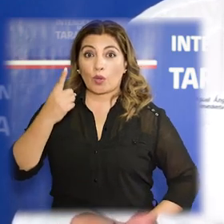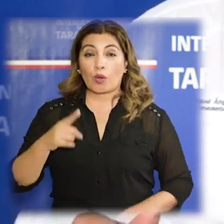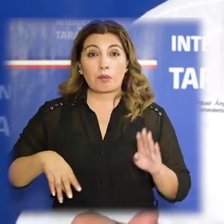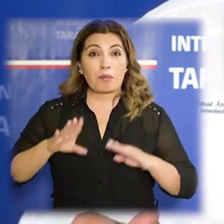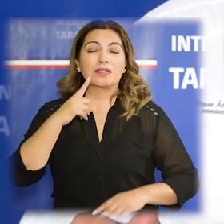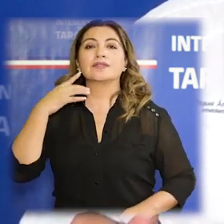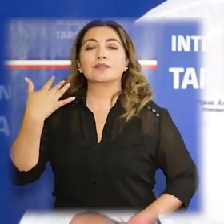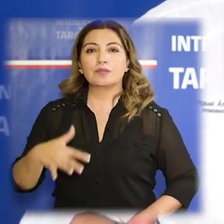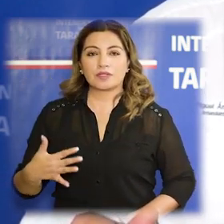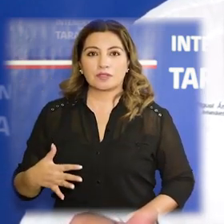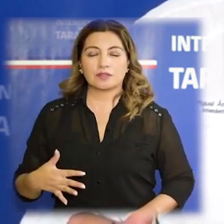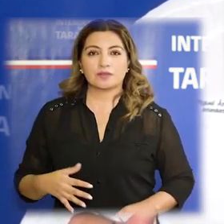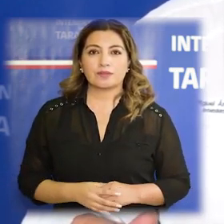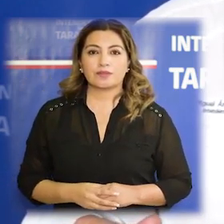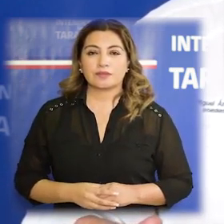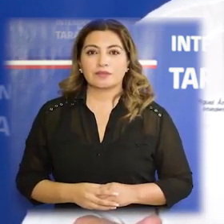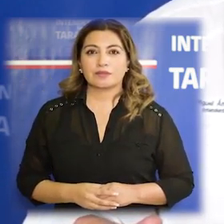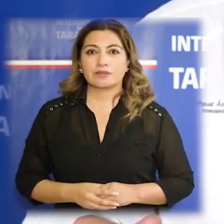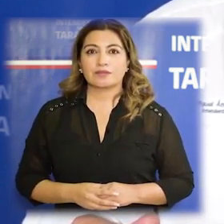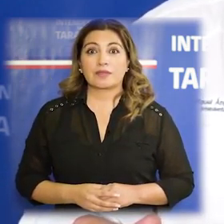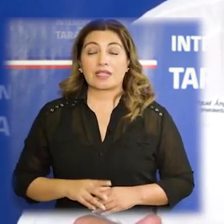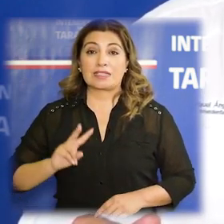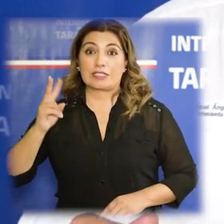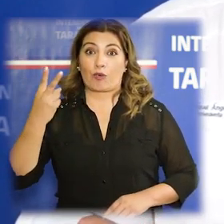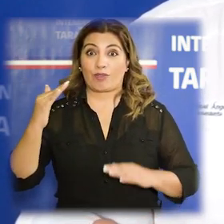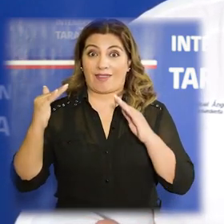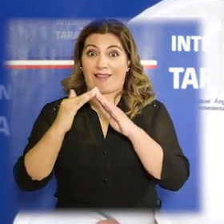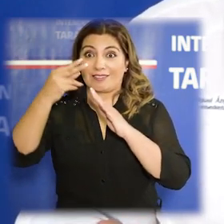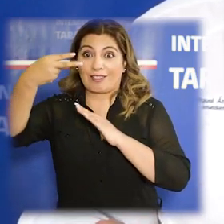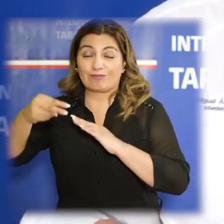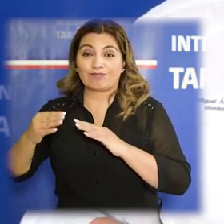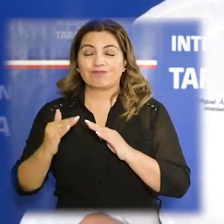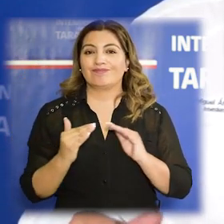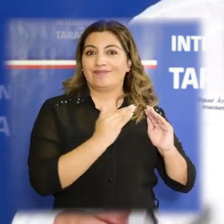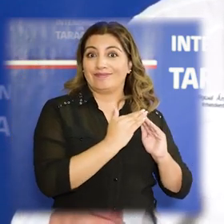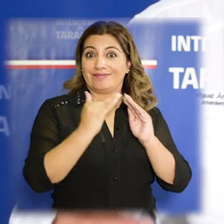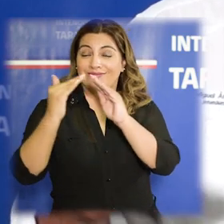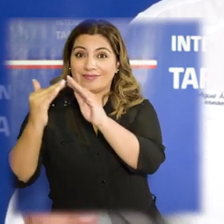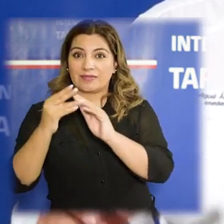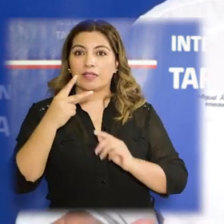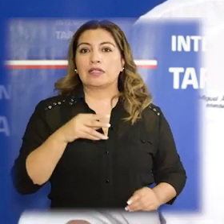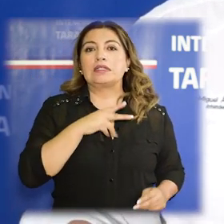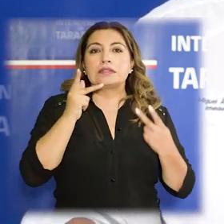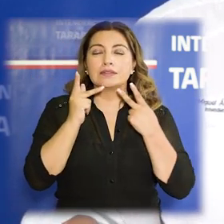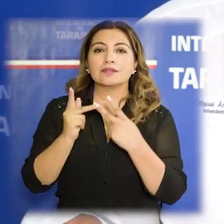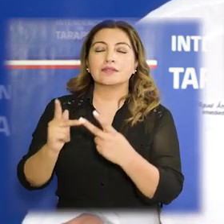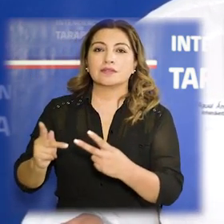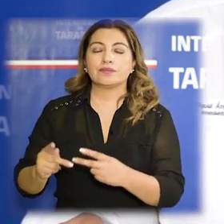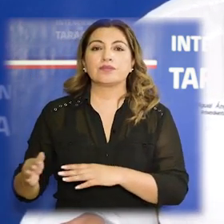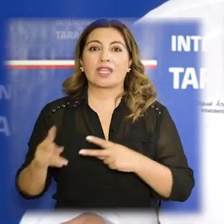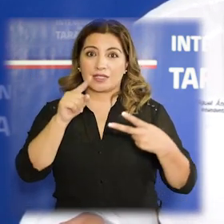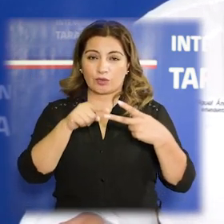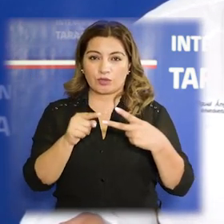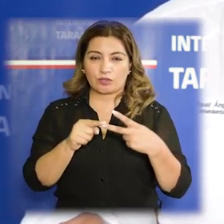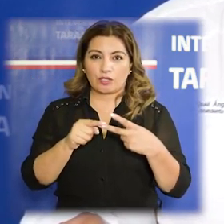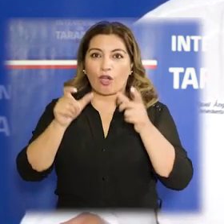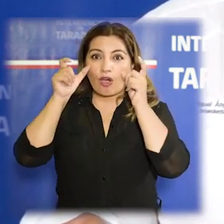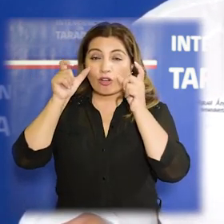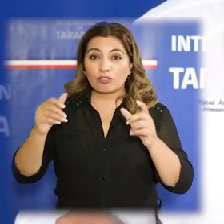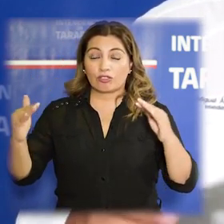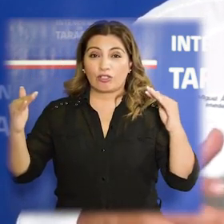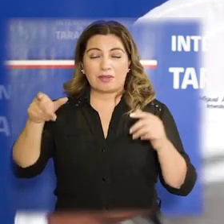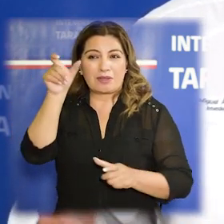más importantes es la prohibición de traslado a la segunda vivienda. La segunda, el control de personas que cumplen la